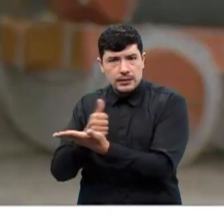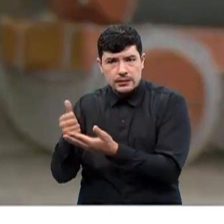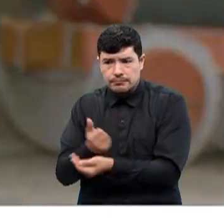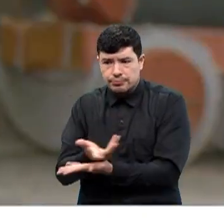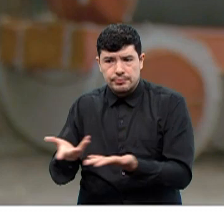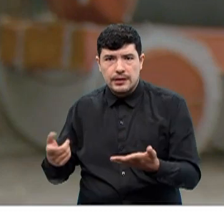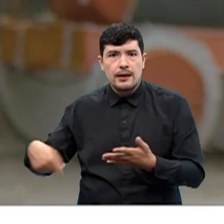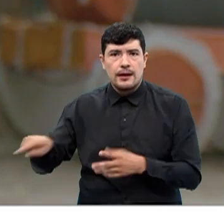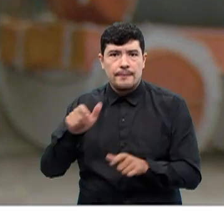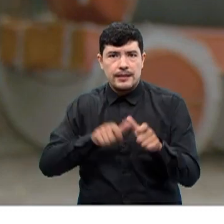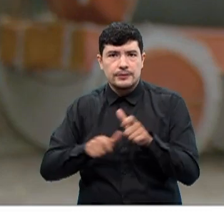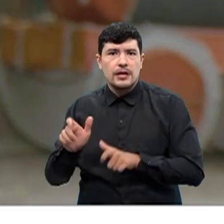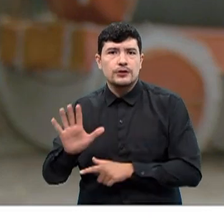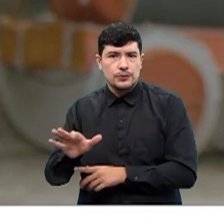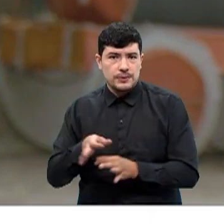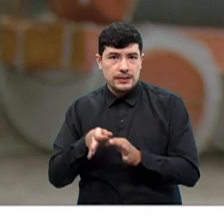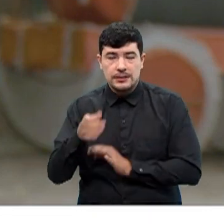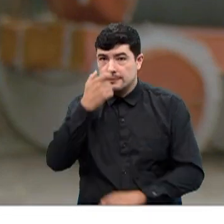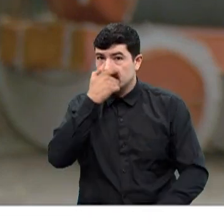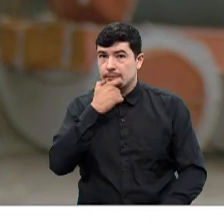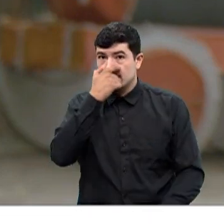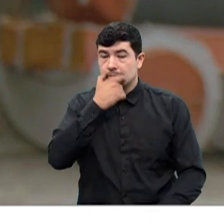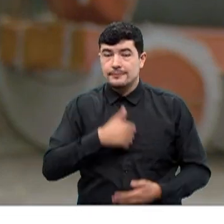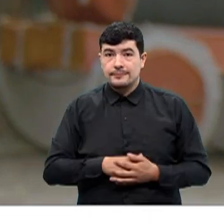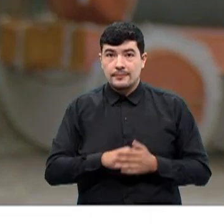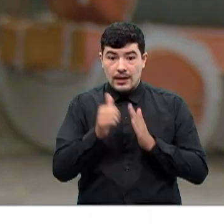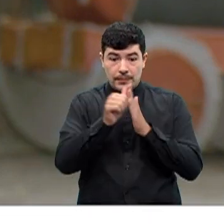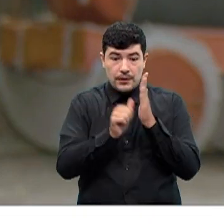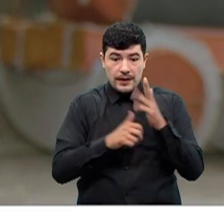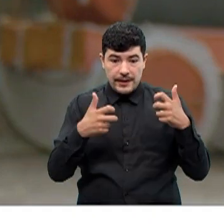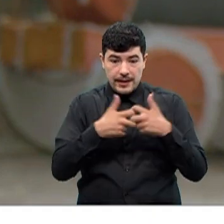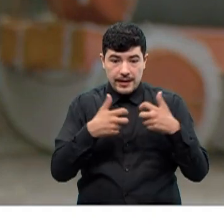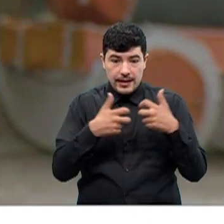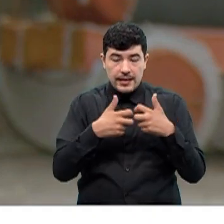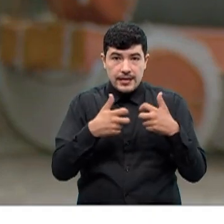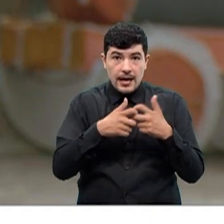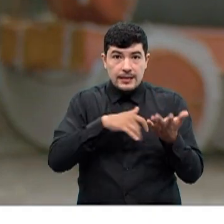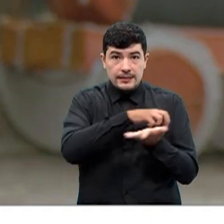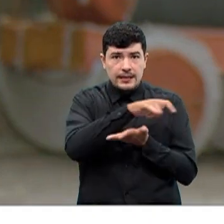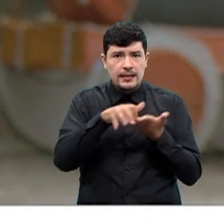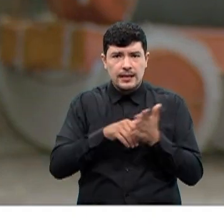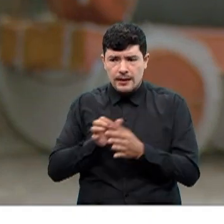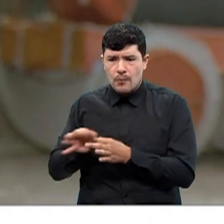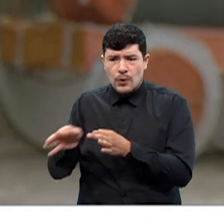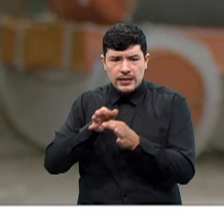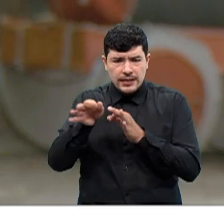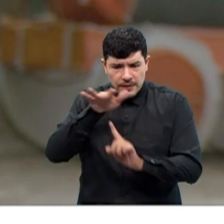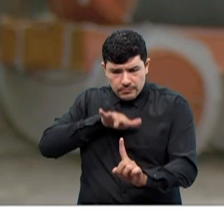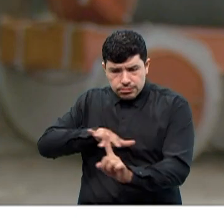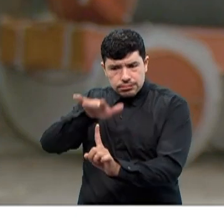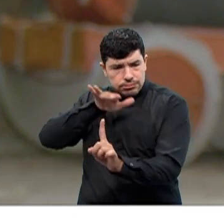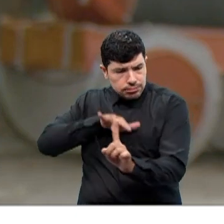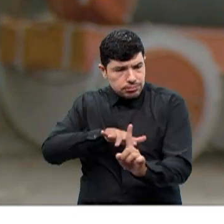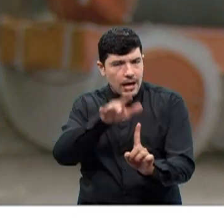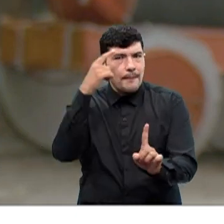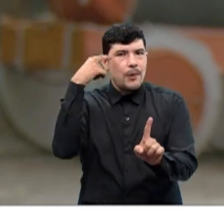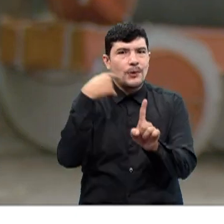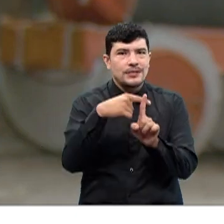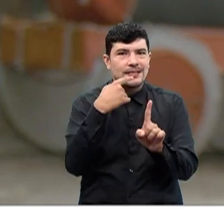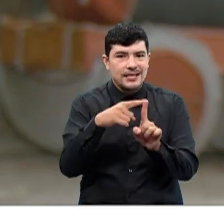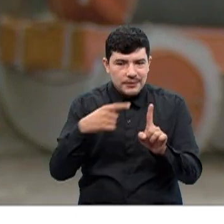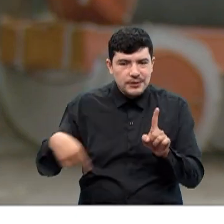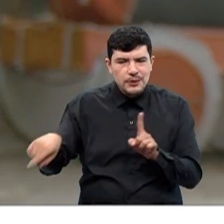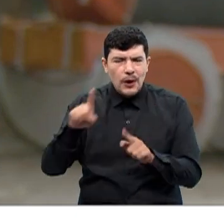El programa le permite a Electrificadora de Santander llegar a los diferentes municipios del área de influencia, cumpliendo el objetivo de